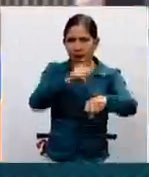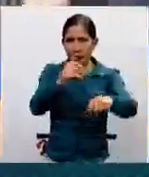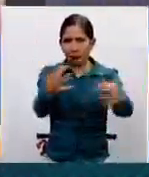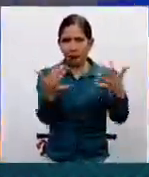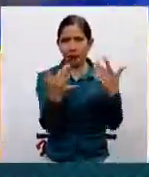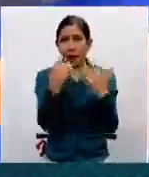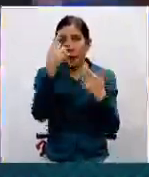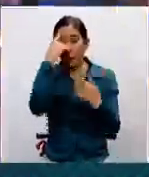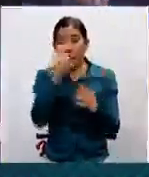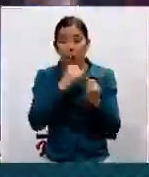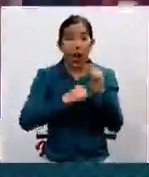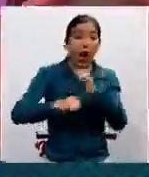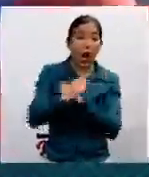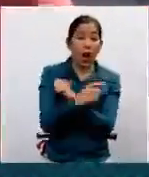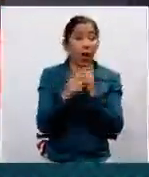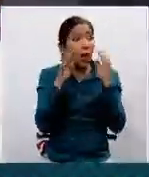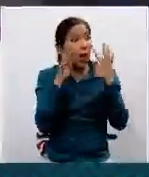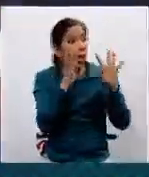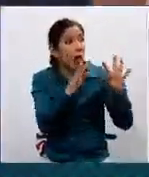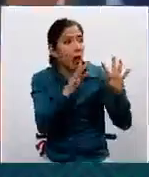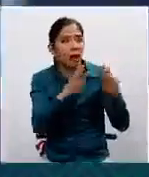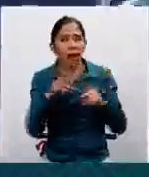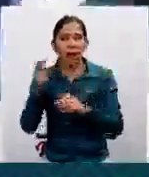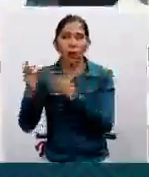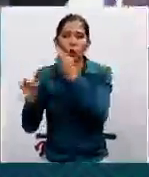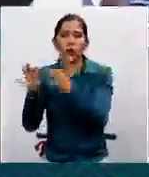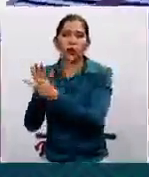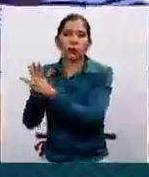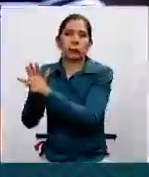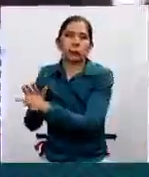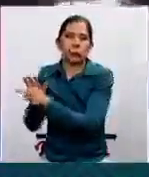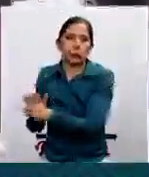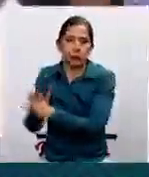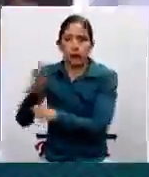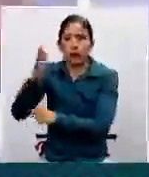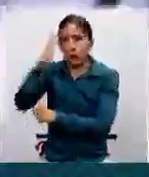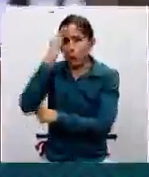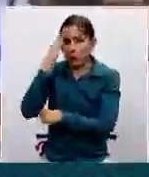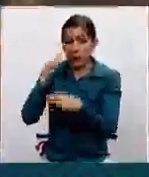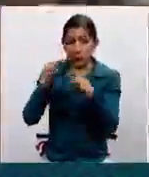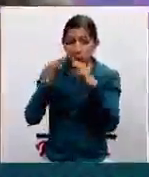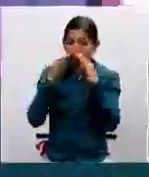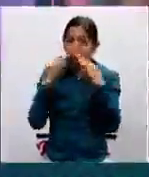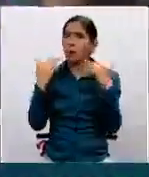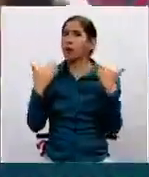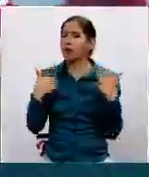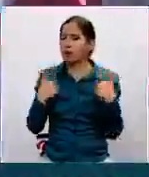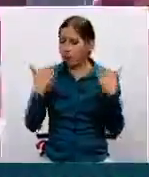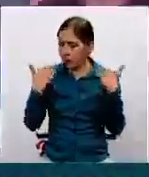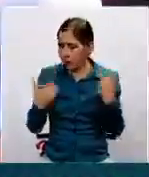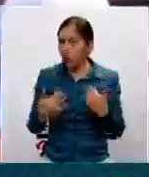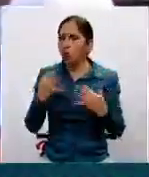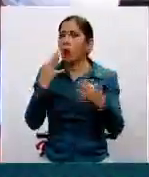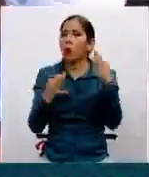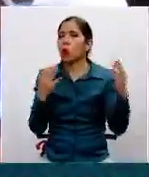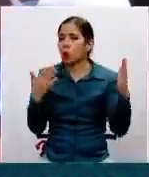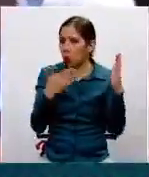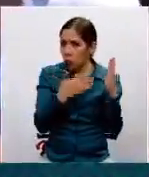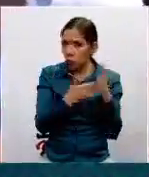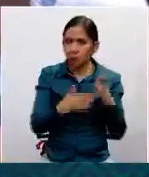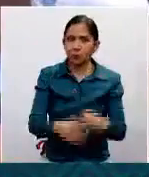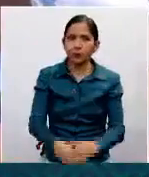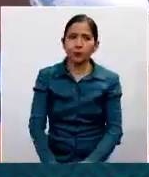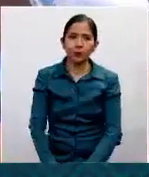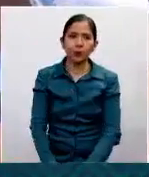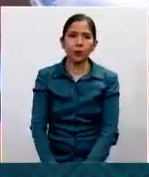show mediático y tratar de presionar a la justicia, porque Manfred Reyes Villa a la fecha cuenta con procesos en su contra. Seguramente